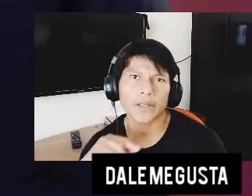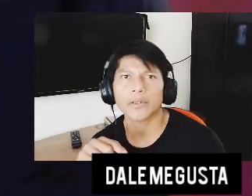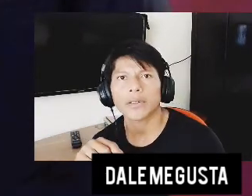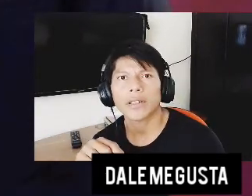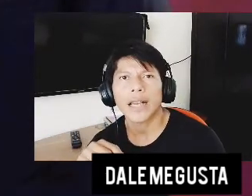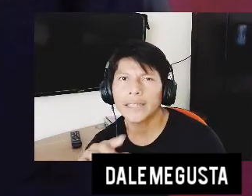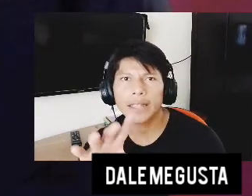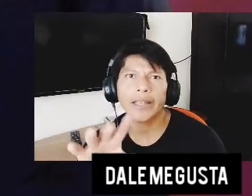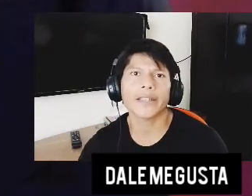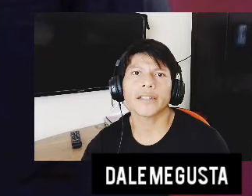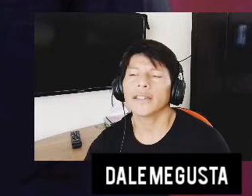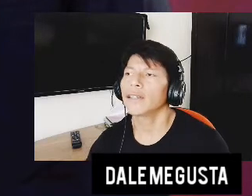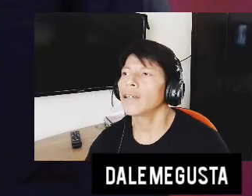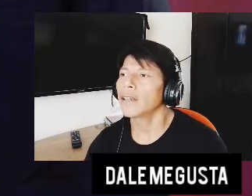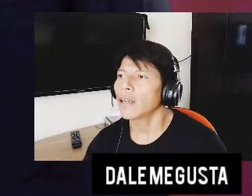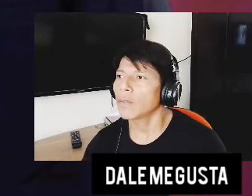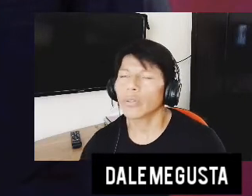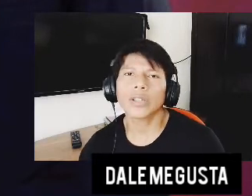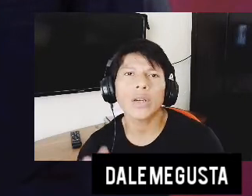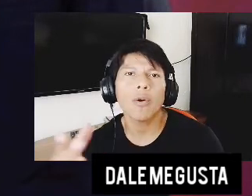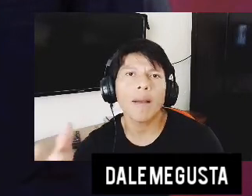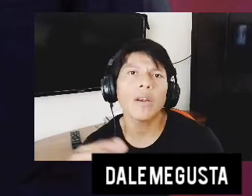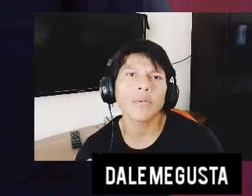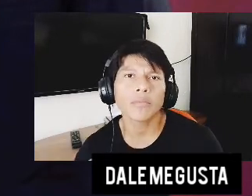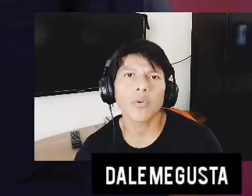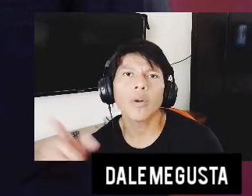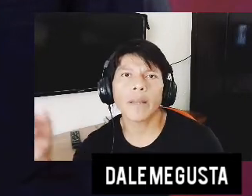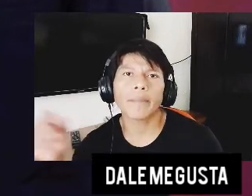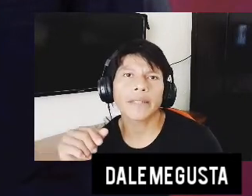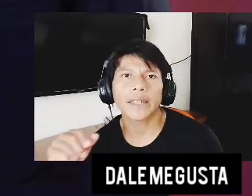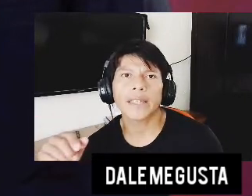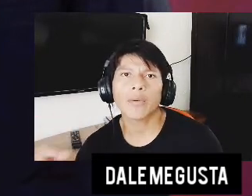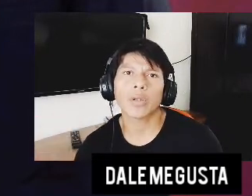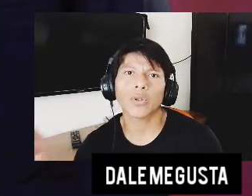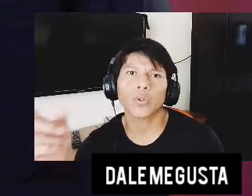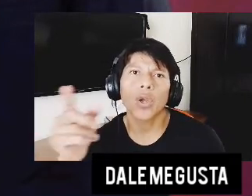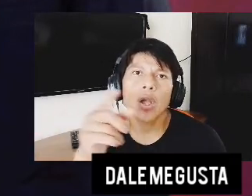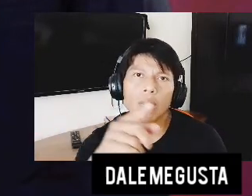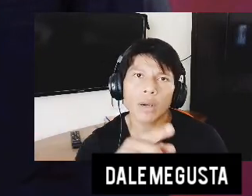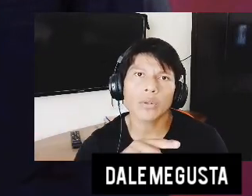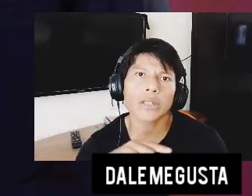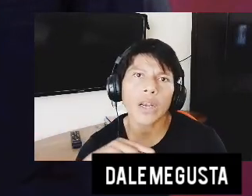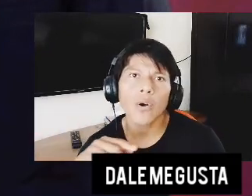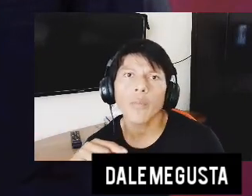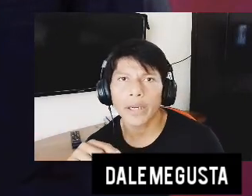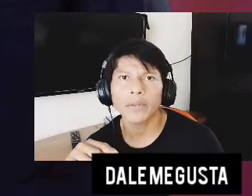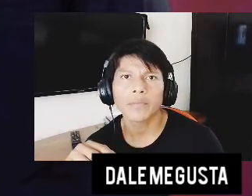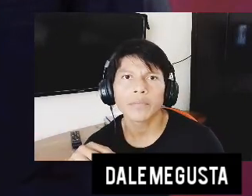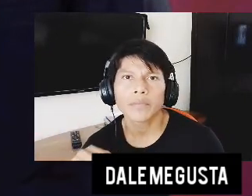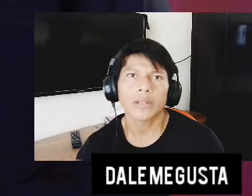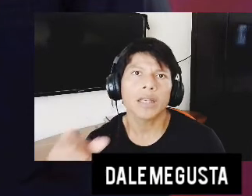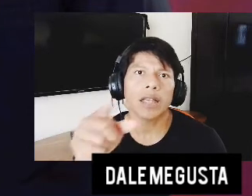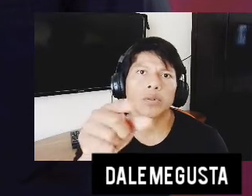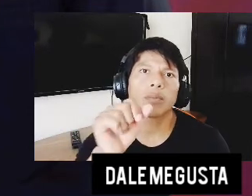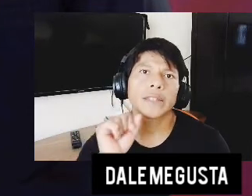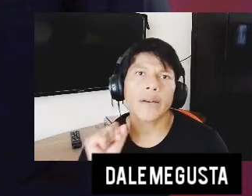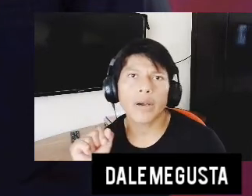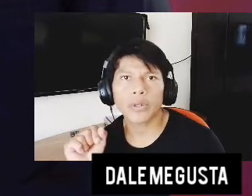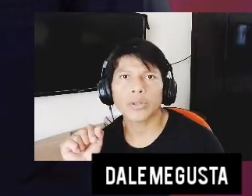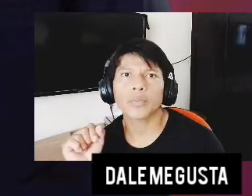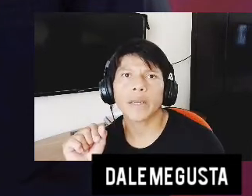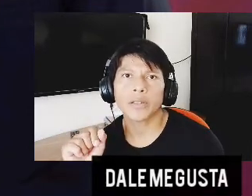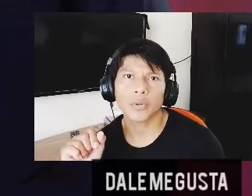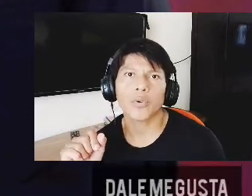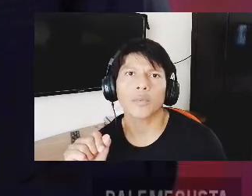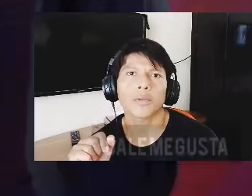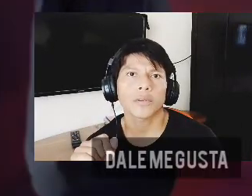que dicen ellos. Así es la derecha. Cuando es algo malo, culpa al presidente. Cuando es algo bueno, es un buen trabajo